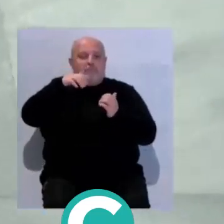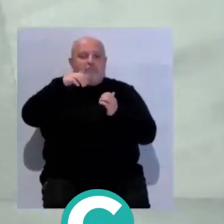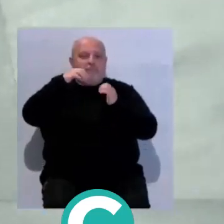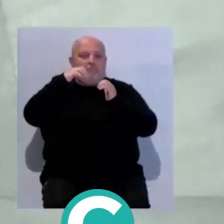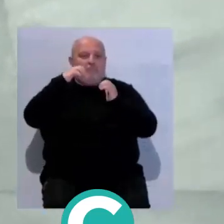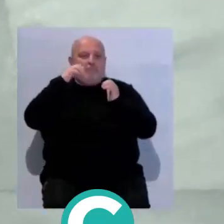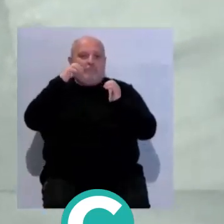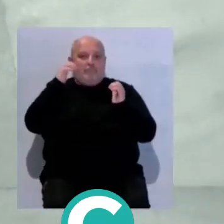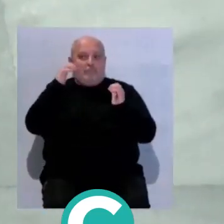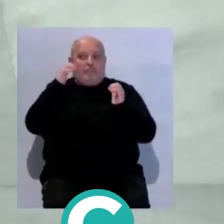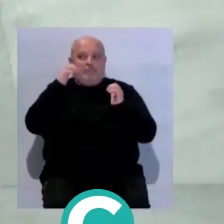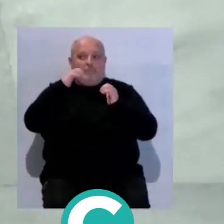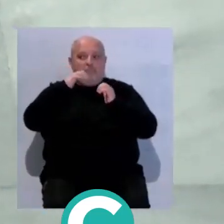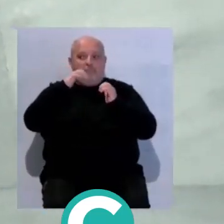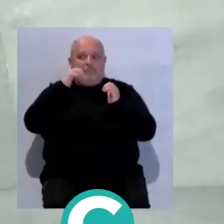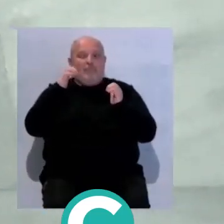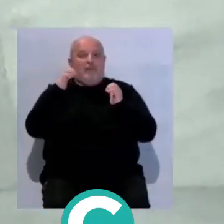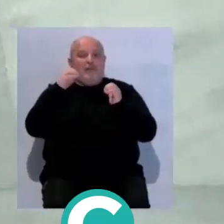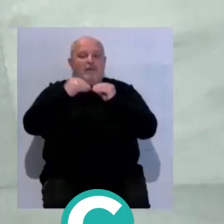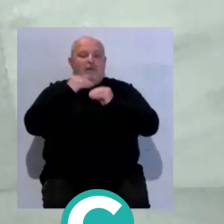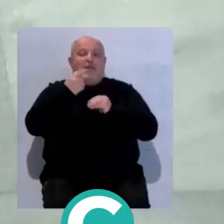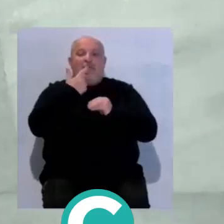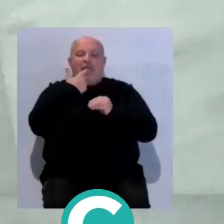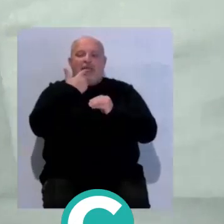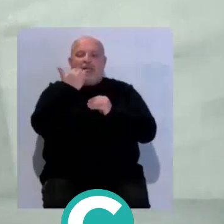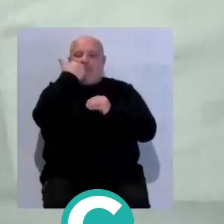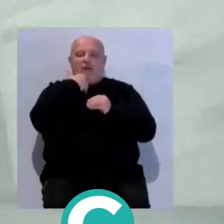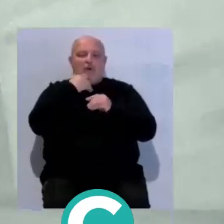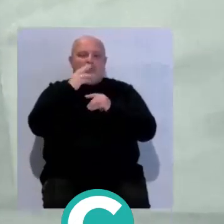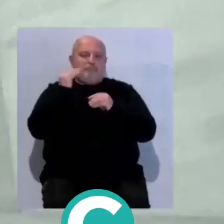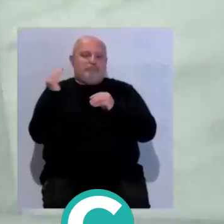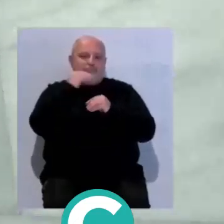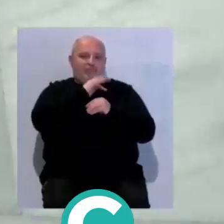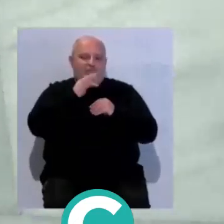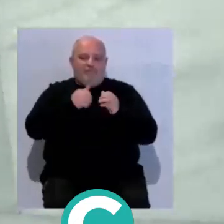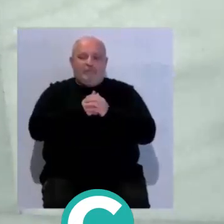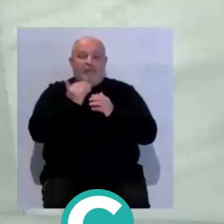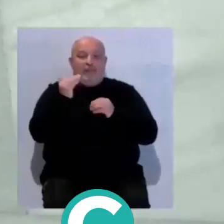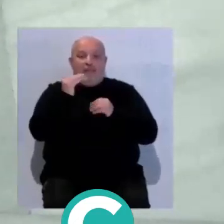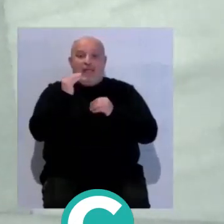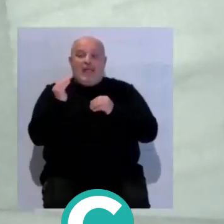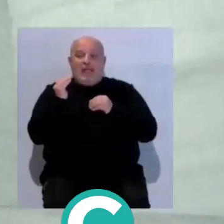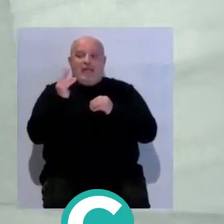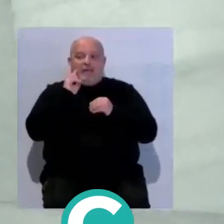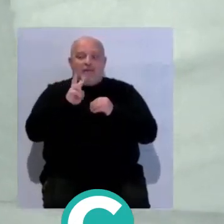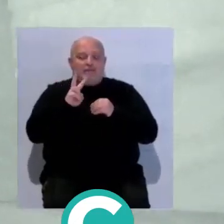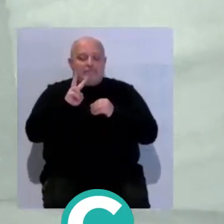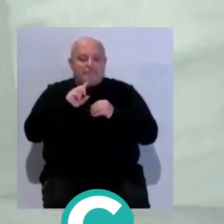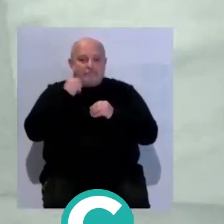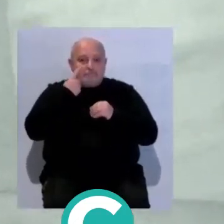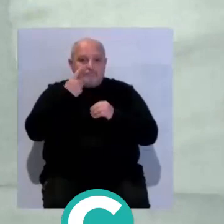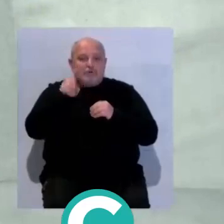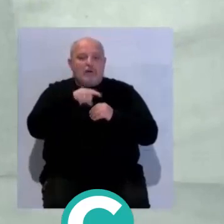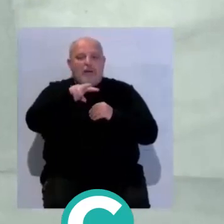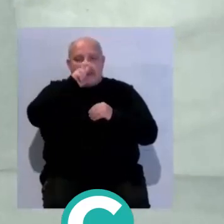arriba. De hecho, con esta forma provocaríamos que la lengua nunca se viniera hacia abajo. Estando así, comprobaríamos primero si